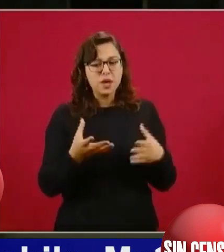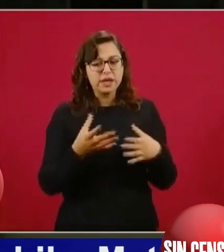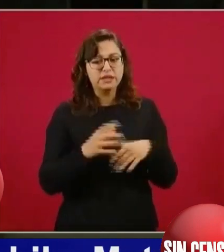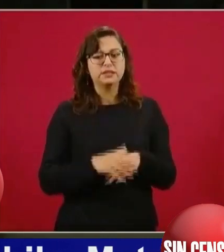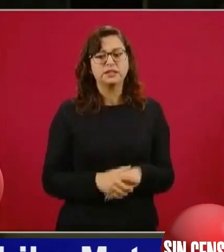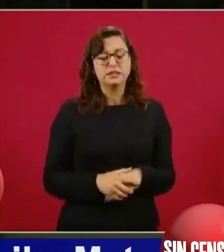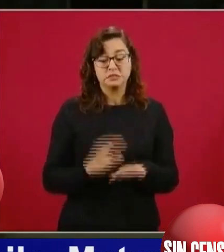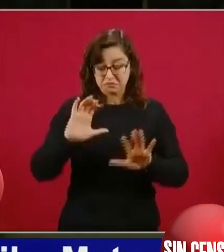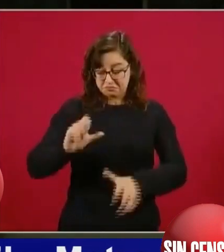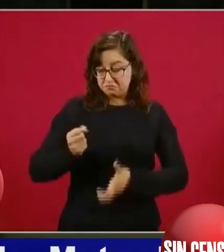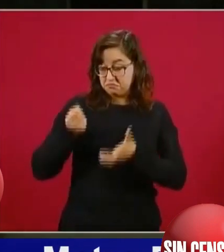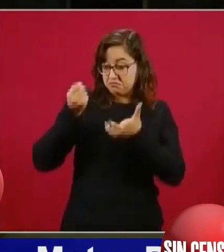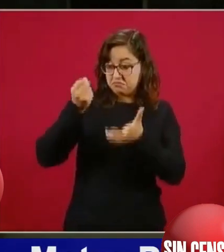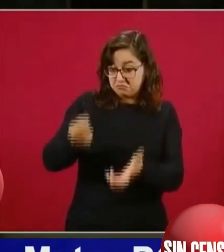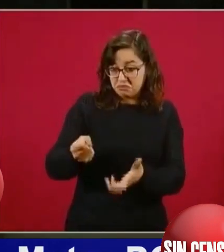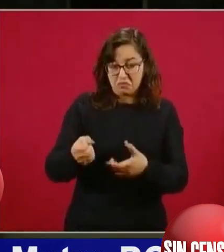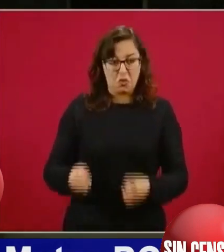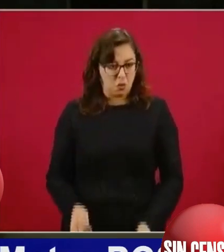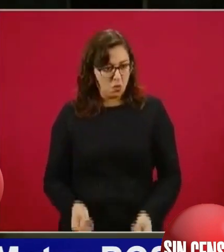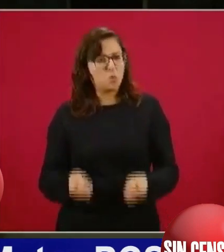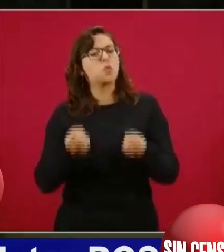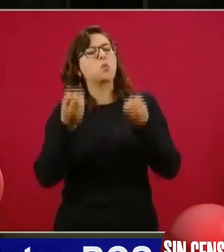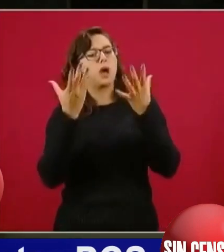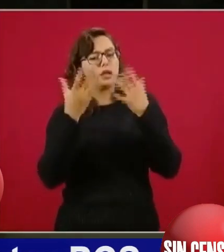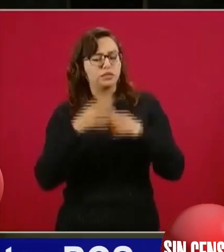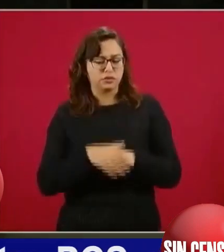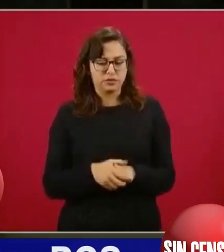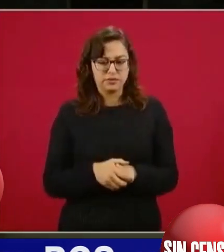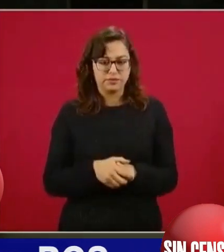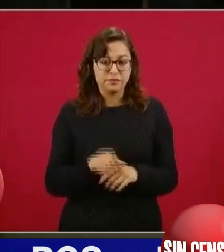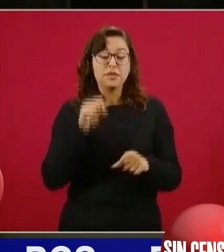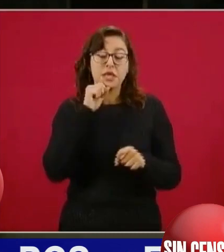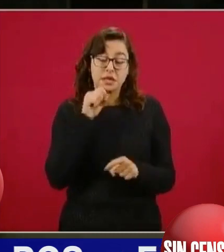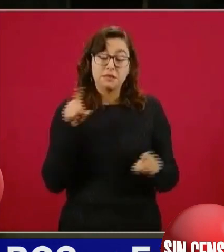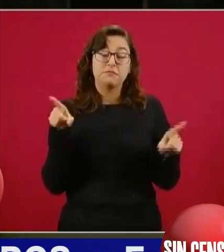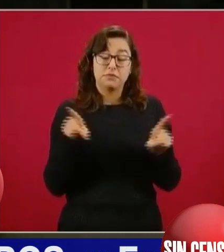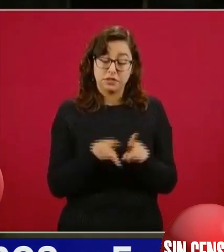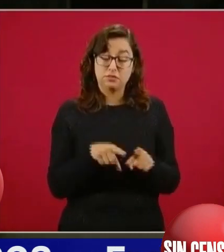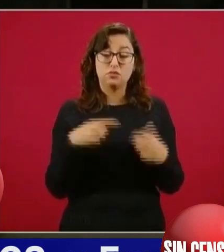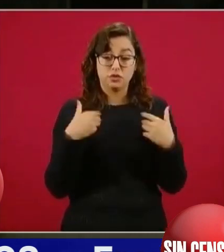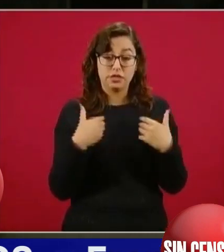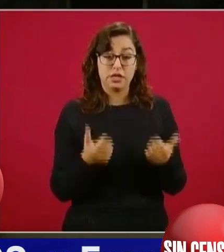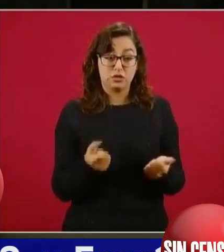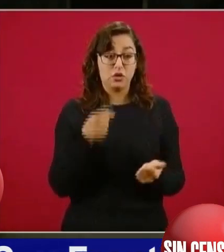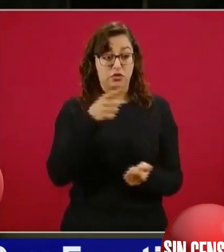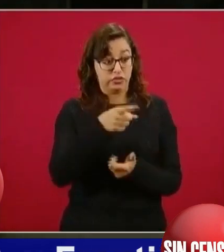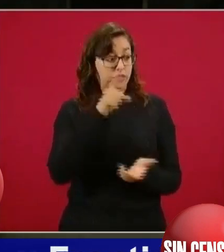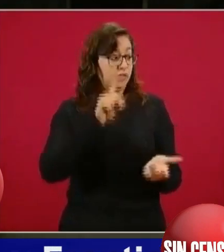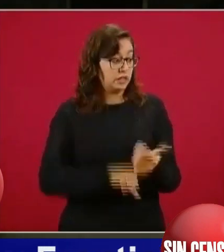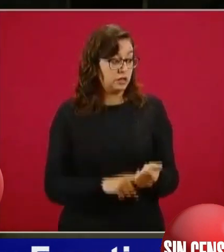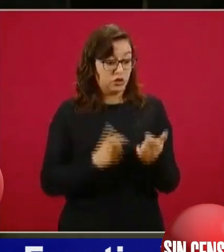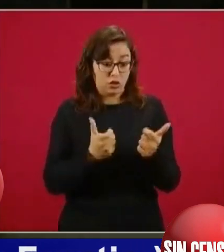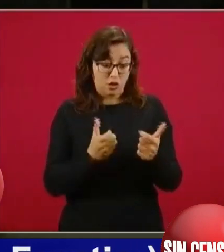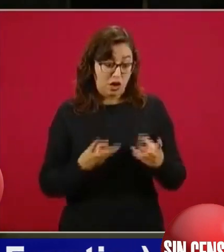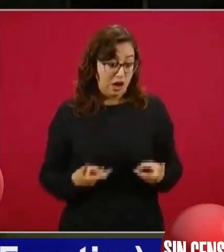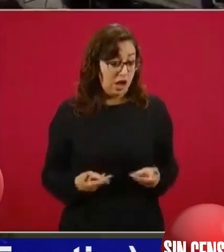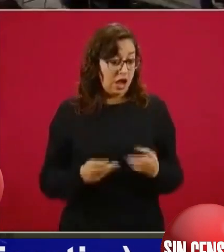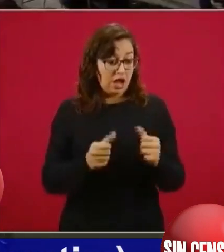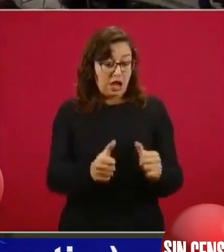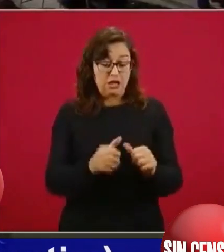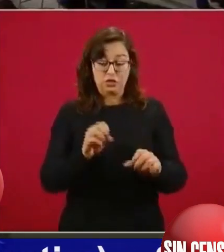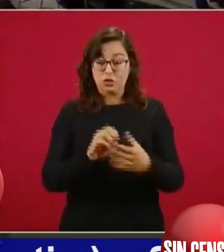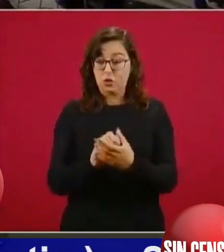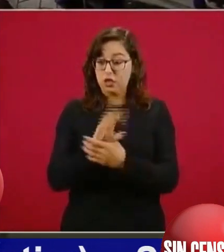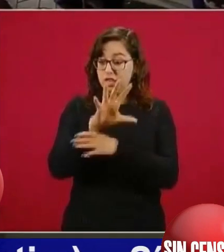son los criterios que hay, porque entiendo que el gasto también ahí es enorme en ese sentido. No sé si es gasto,